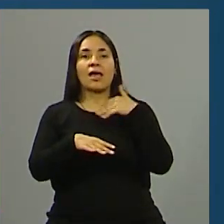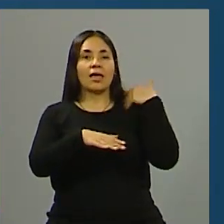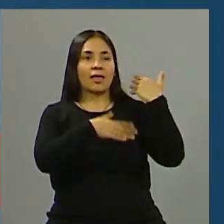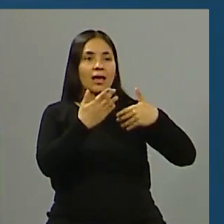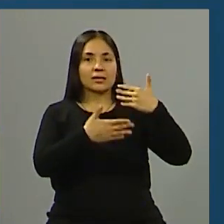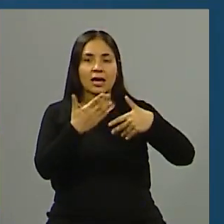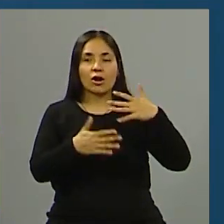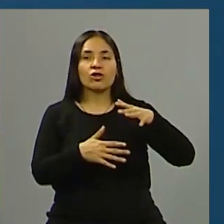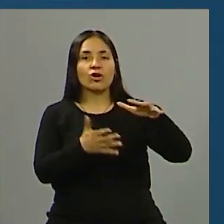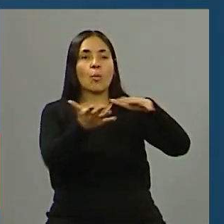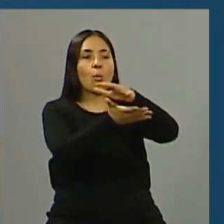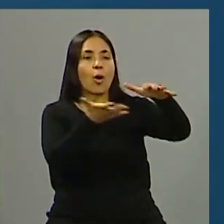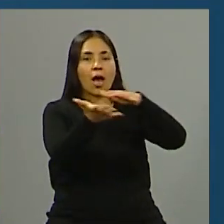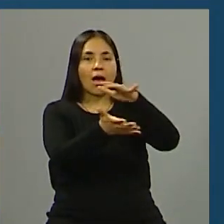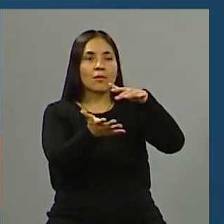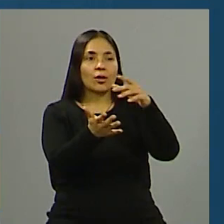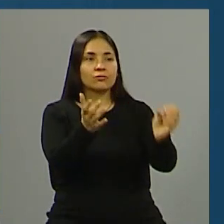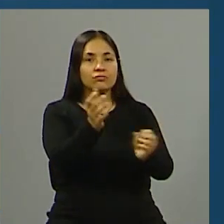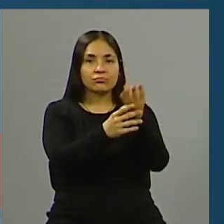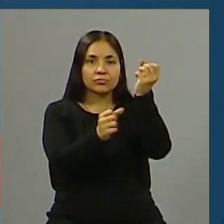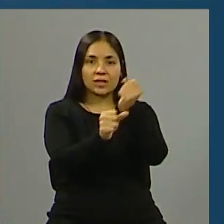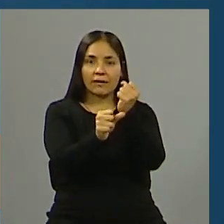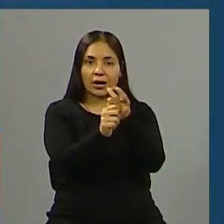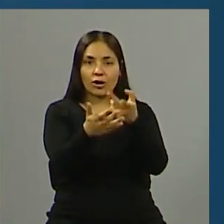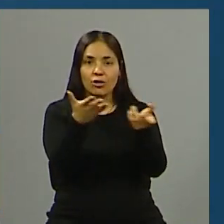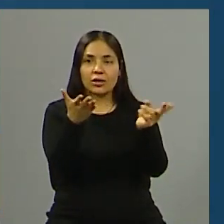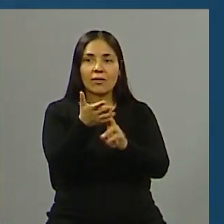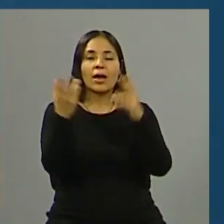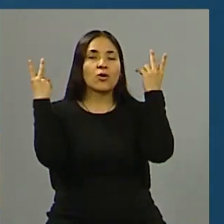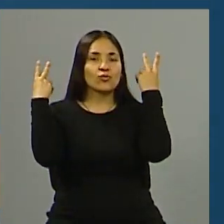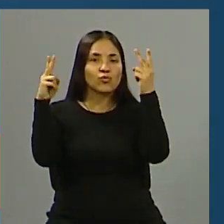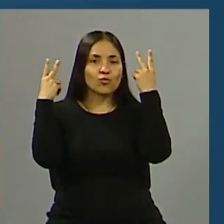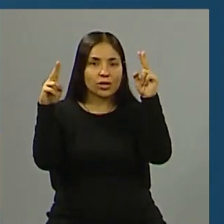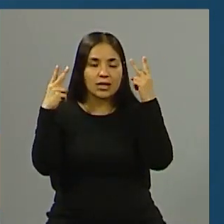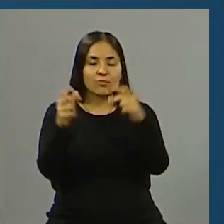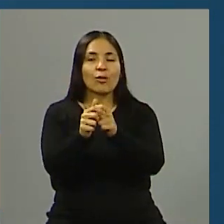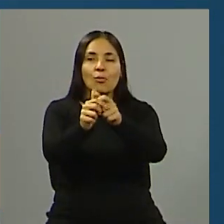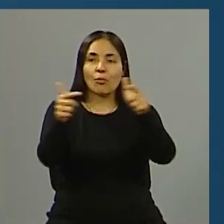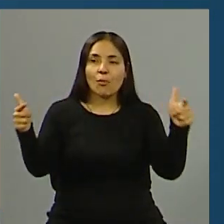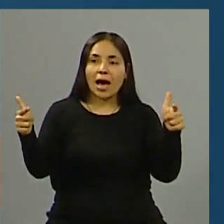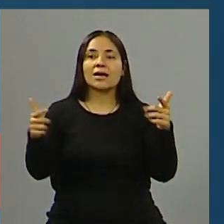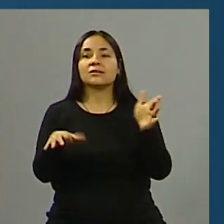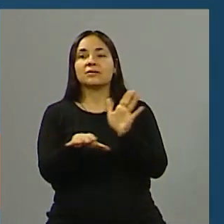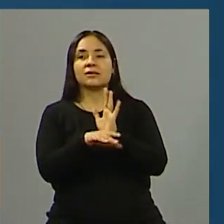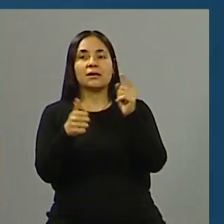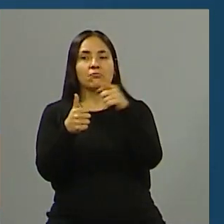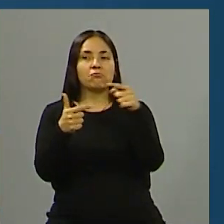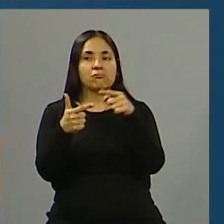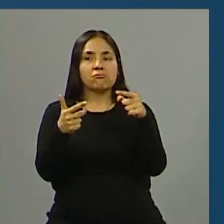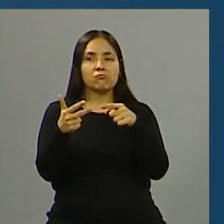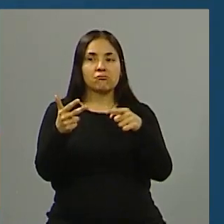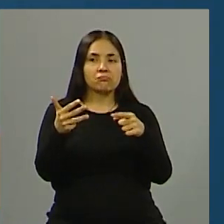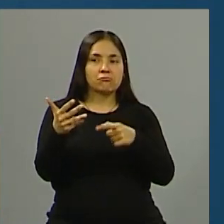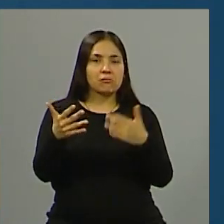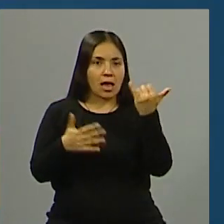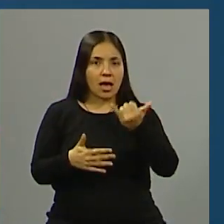esos pueblos, en explotación turística, digo, tiene distintas facetas también la vuelta del tren. Sí, yo